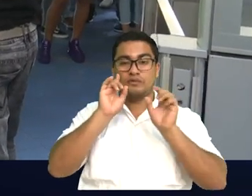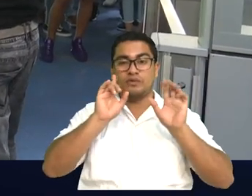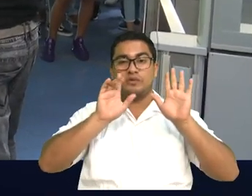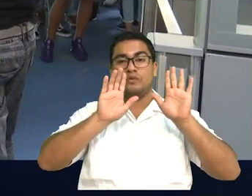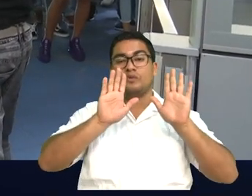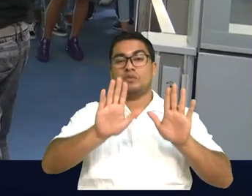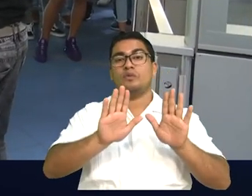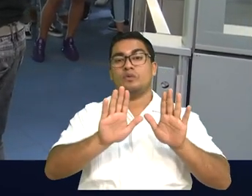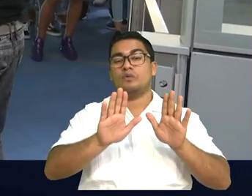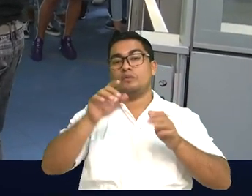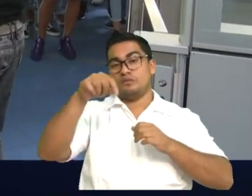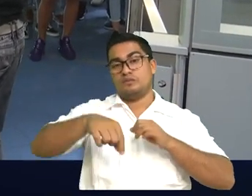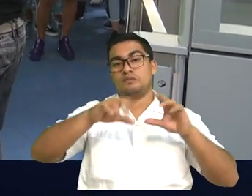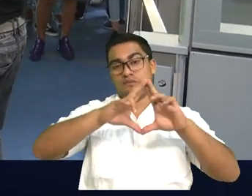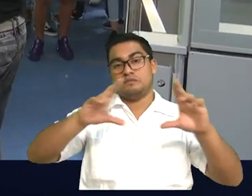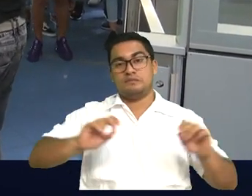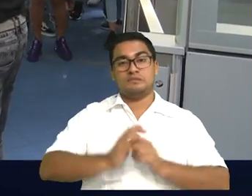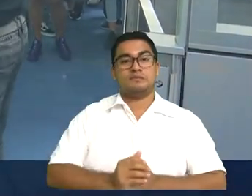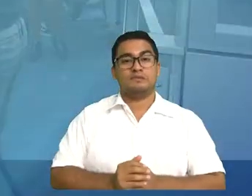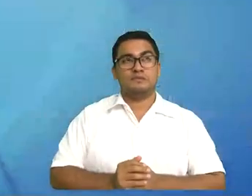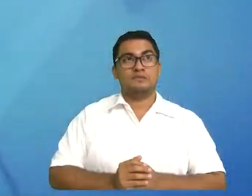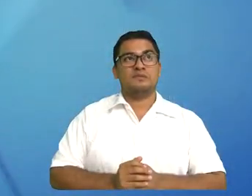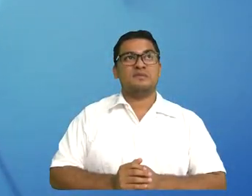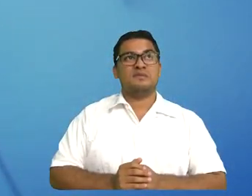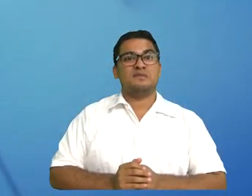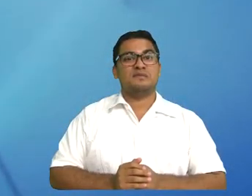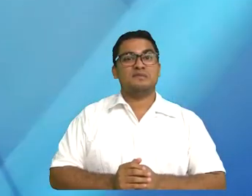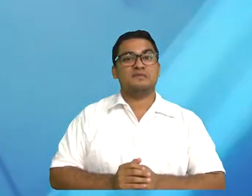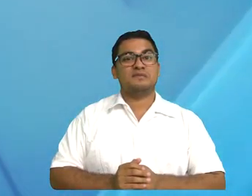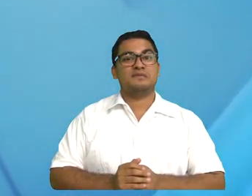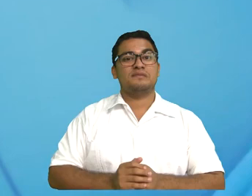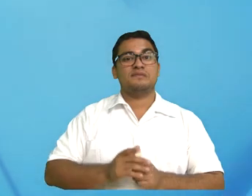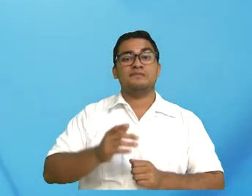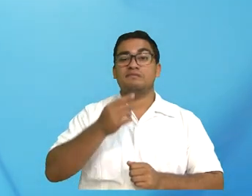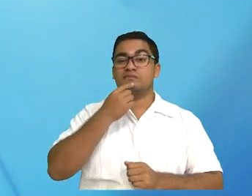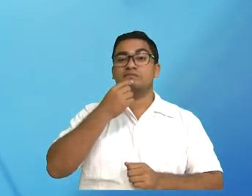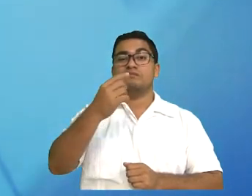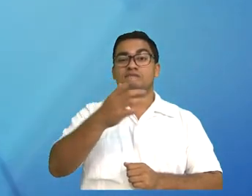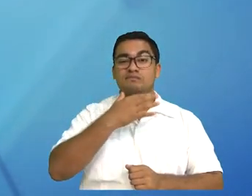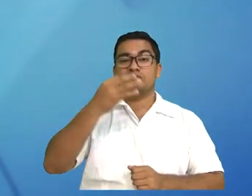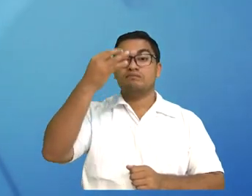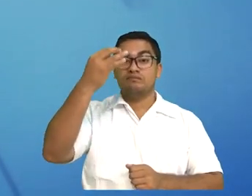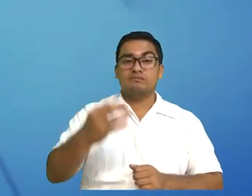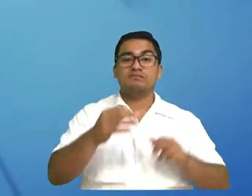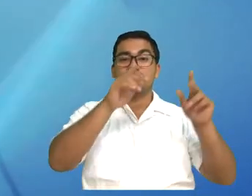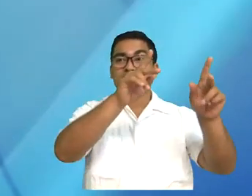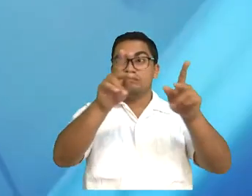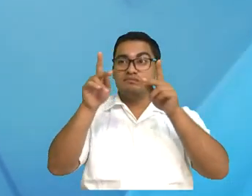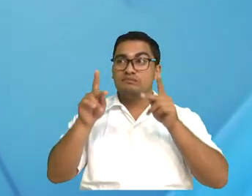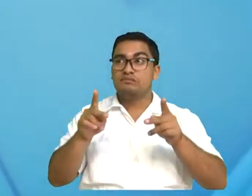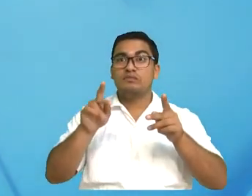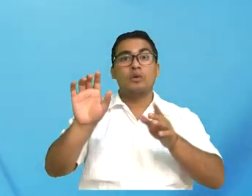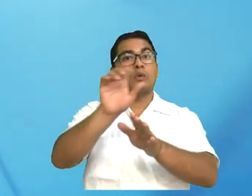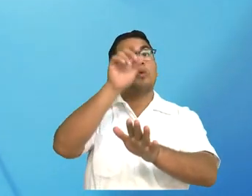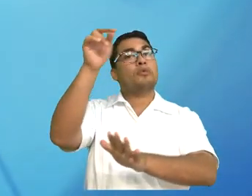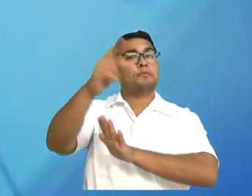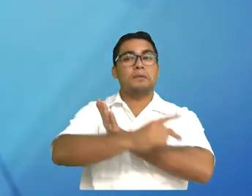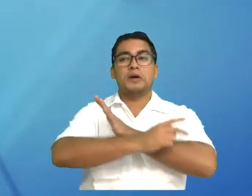de coronavirus en Nicaragua. Y asegurando además que quienes ingresan al